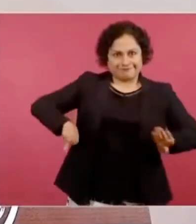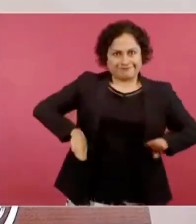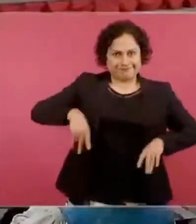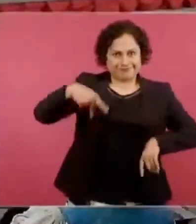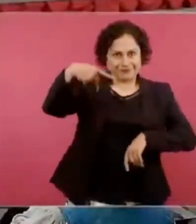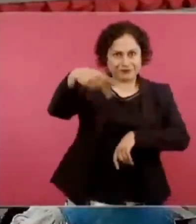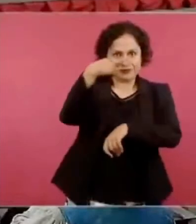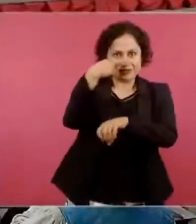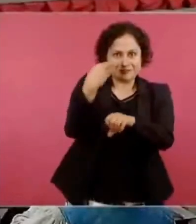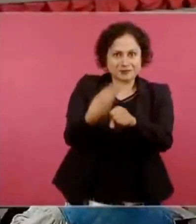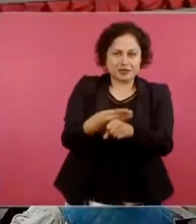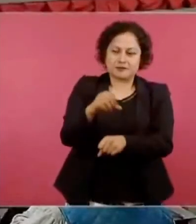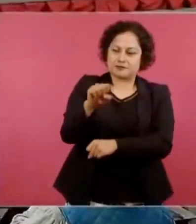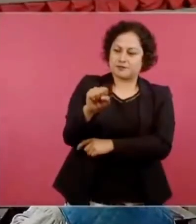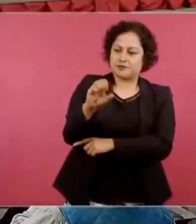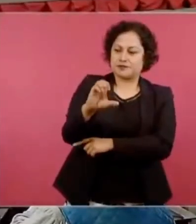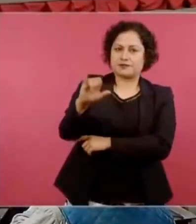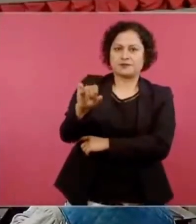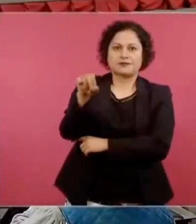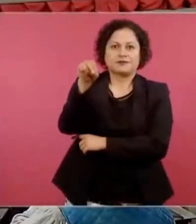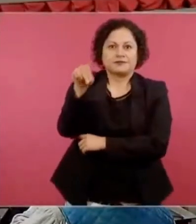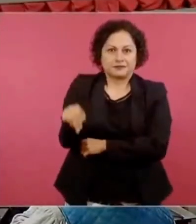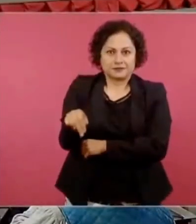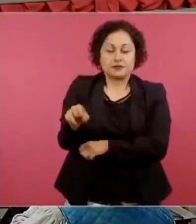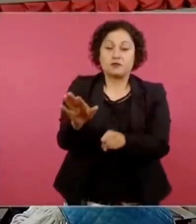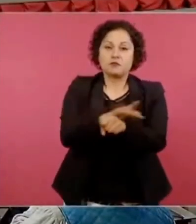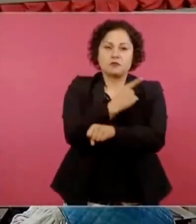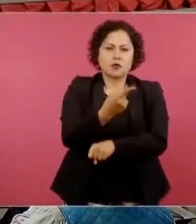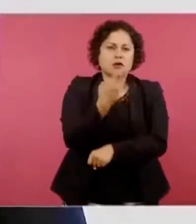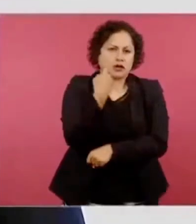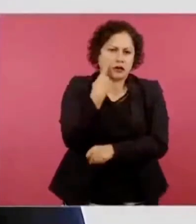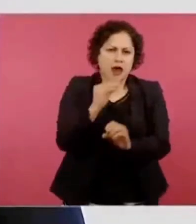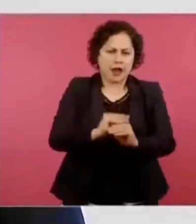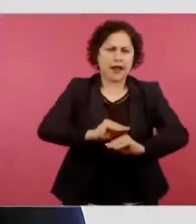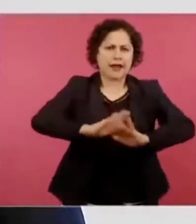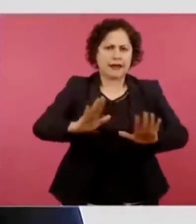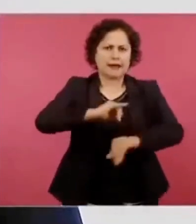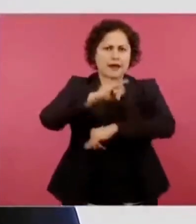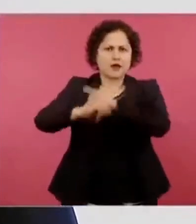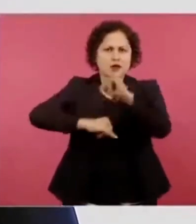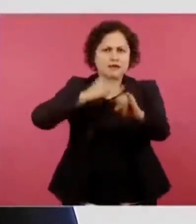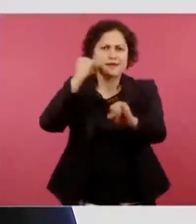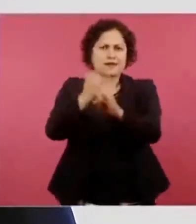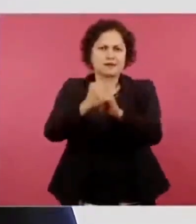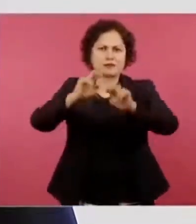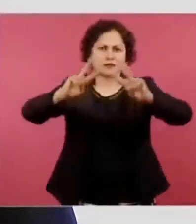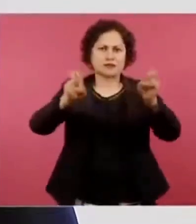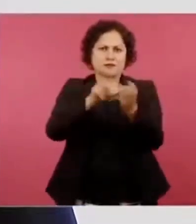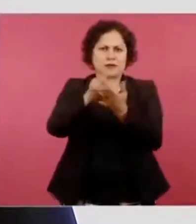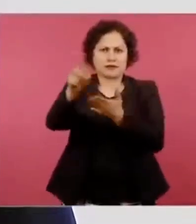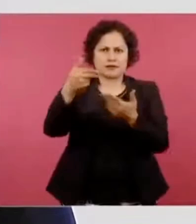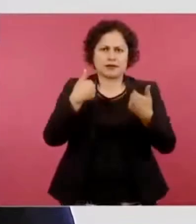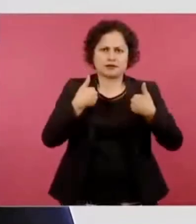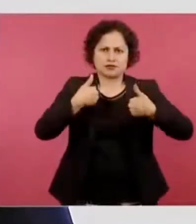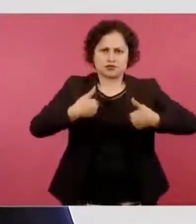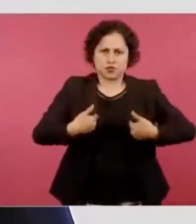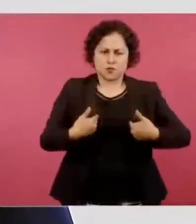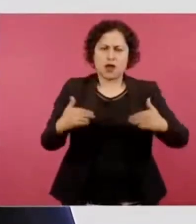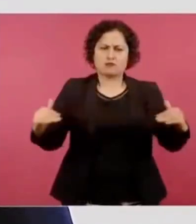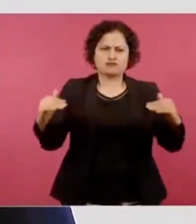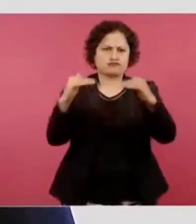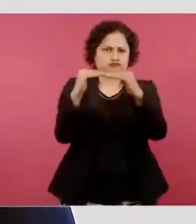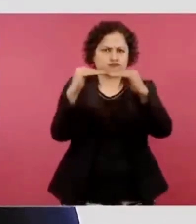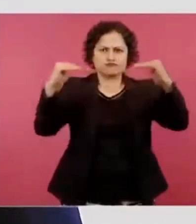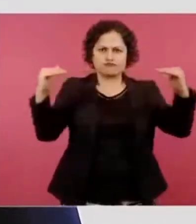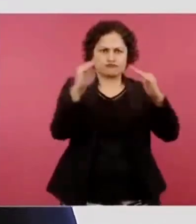Nación. Porque aunque la Constitución y los tratados internacionales de derechos humanos tienen la misma jerarquía y